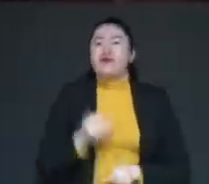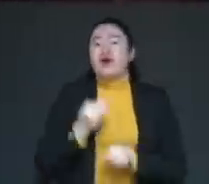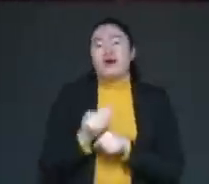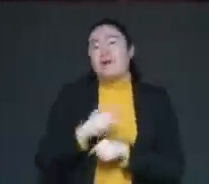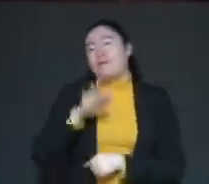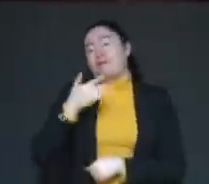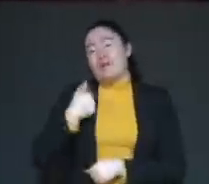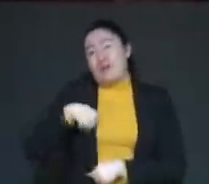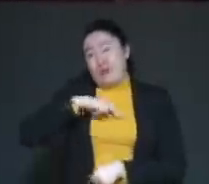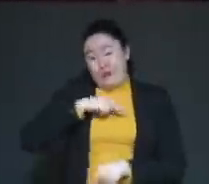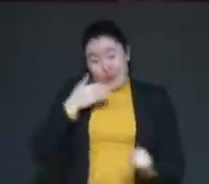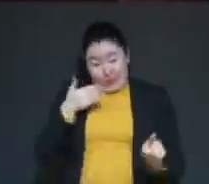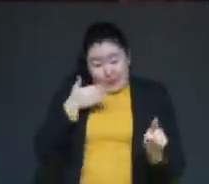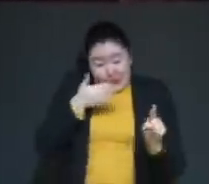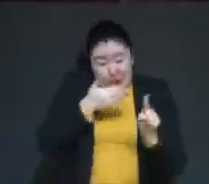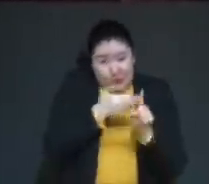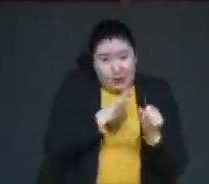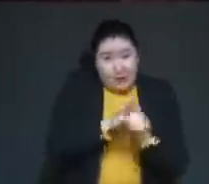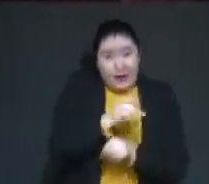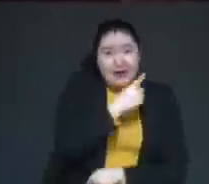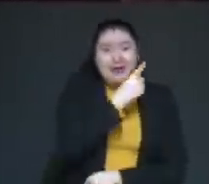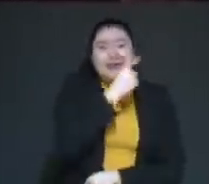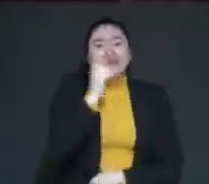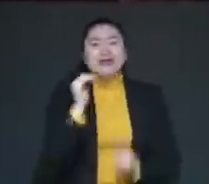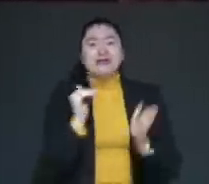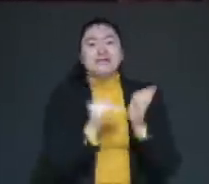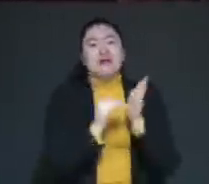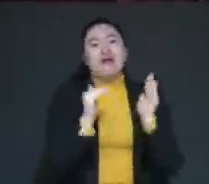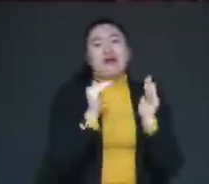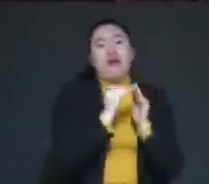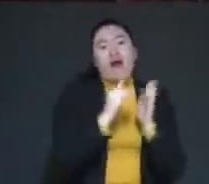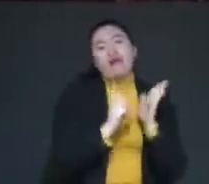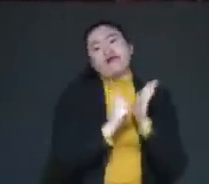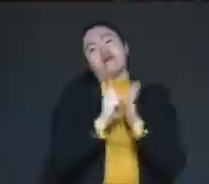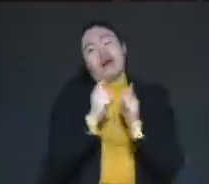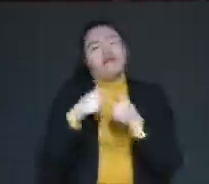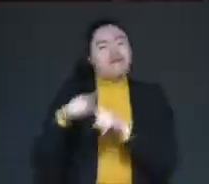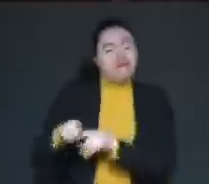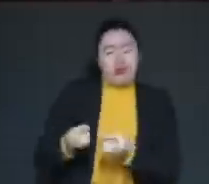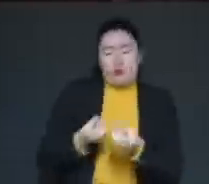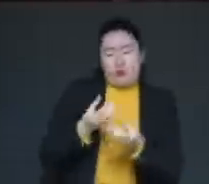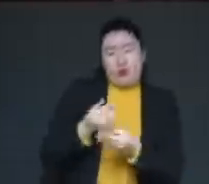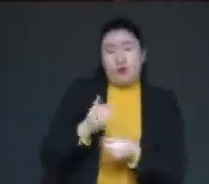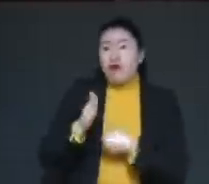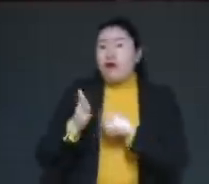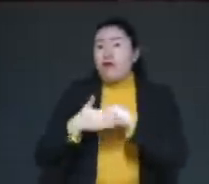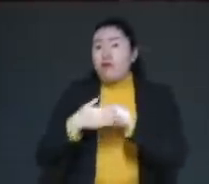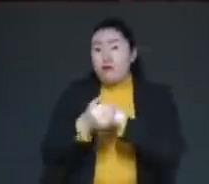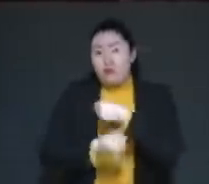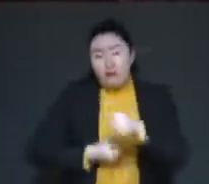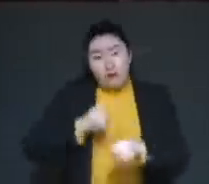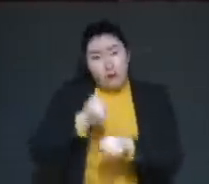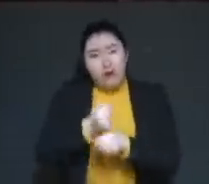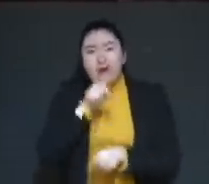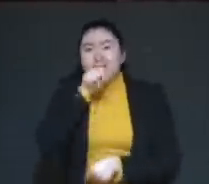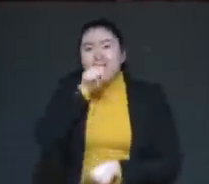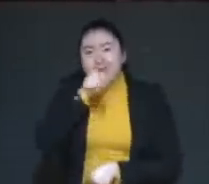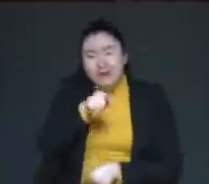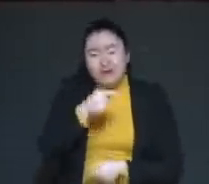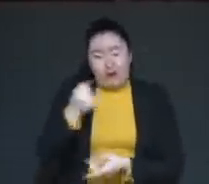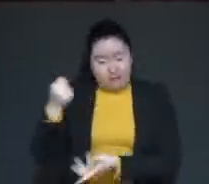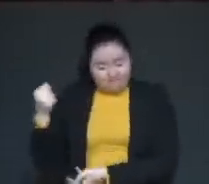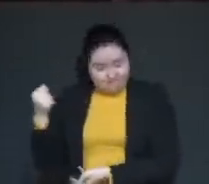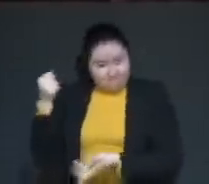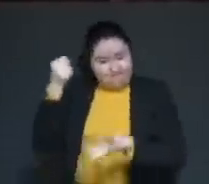lo menos ese es el objetivo, de tal manera que el siguiente año estaremos dando más recursos al INVI para que podamos cumplir con el derecho a la